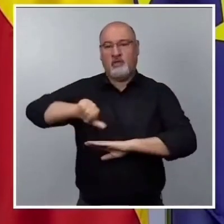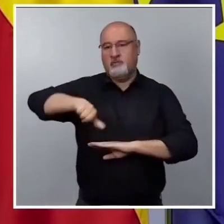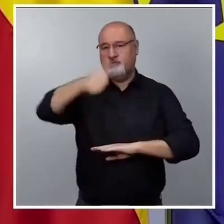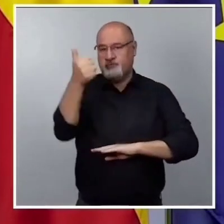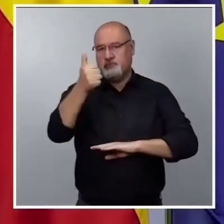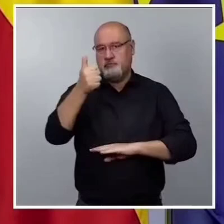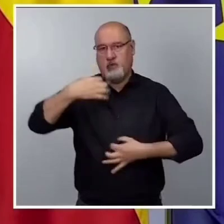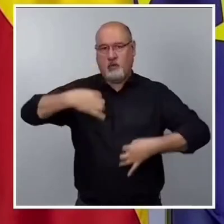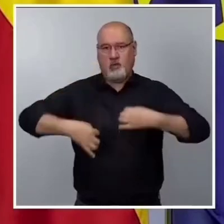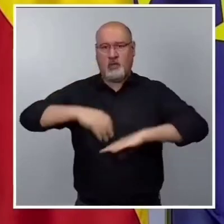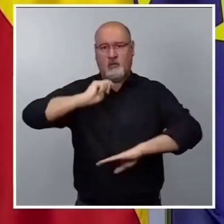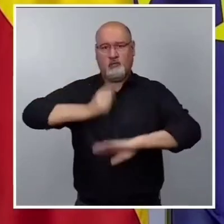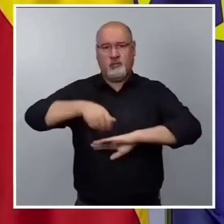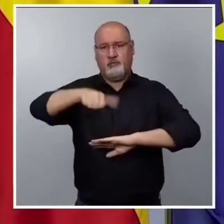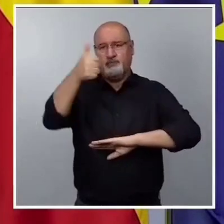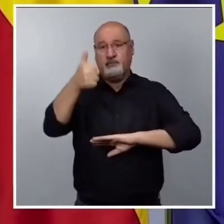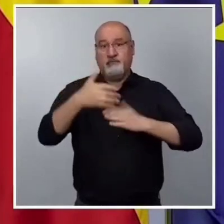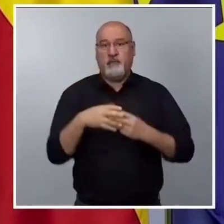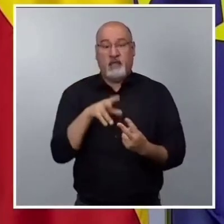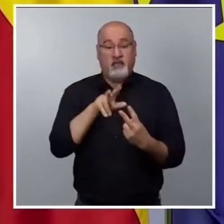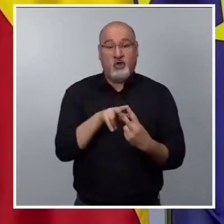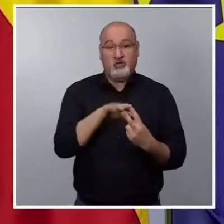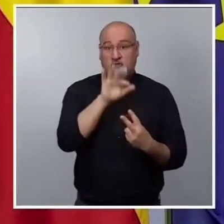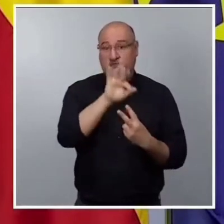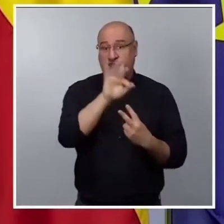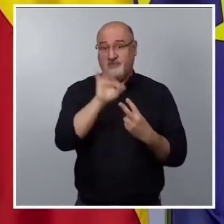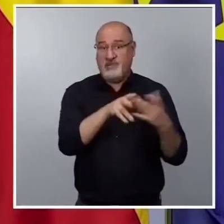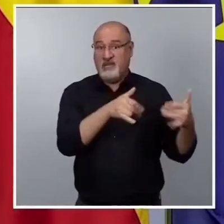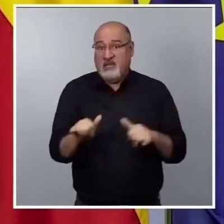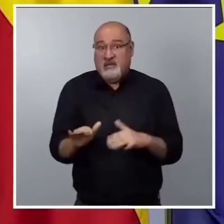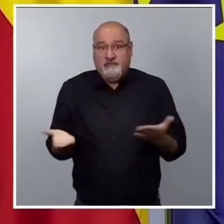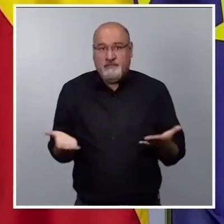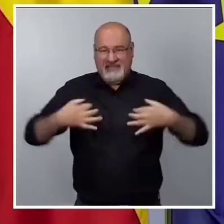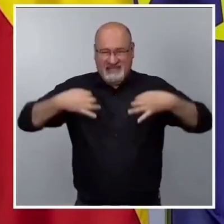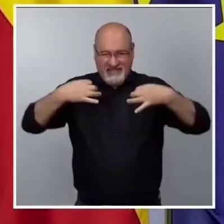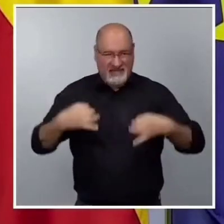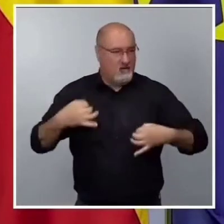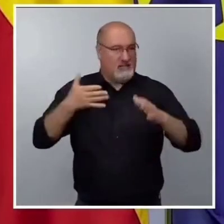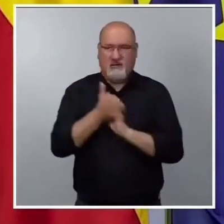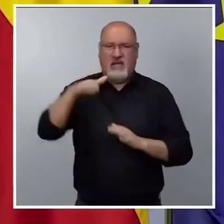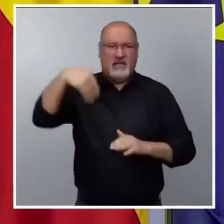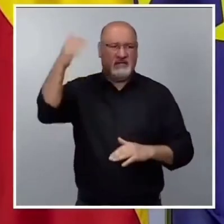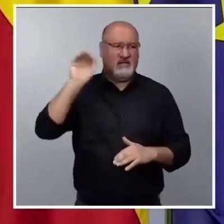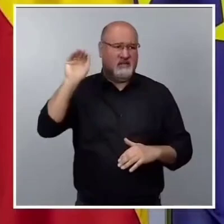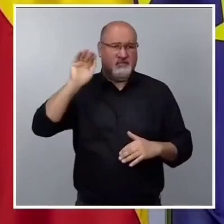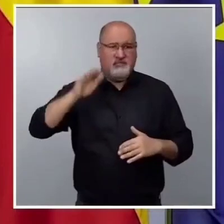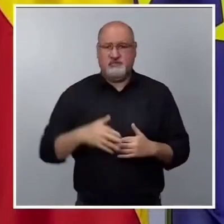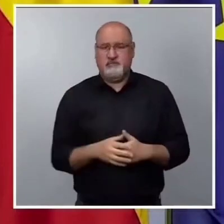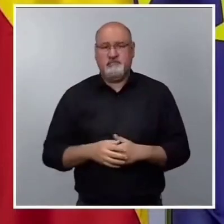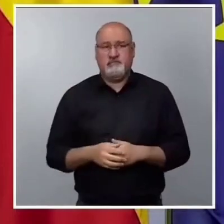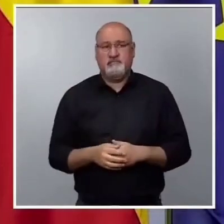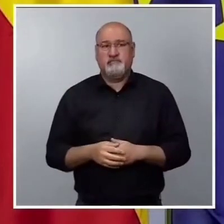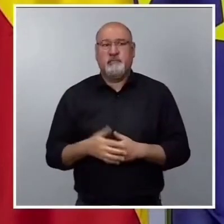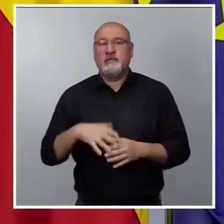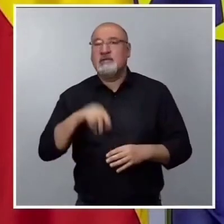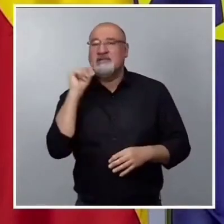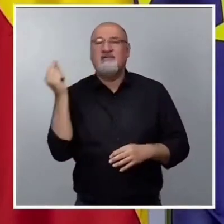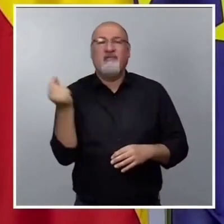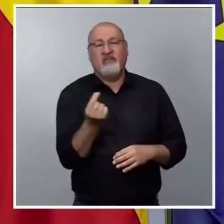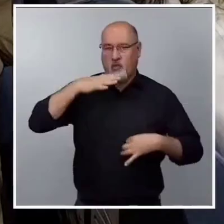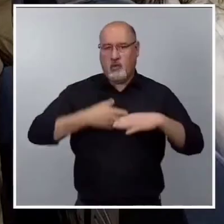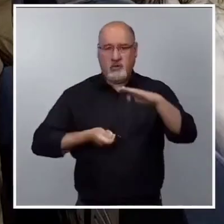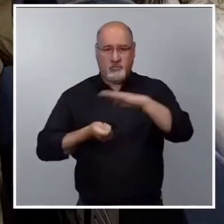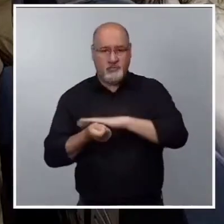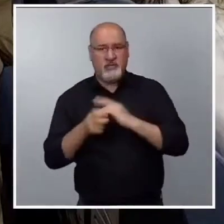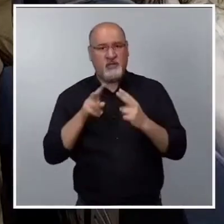no se ha producido ninguna de las dos circunstancias por eso tenemos la seguridad no tenemos ninguna duda de que es una infección es una intervención que es